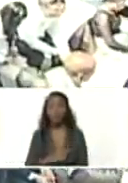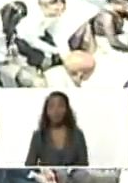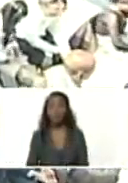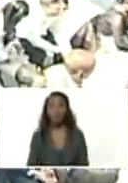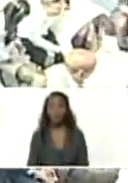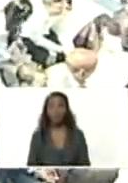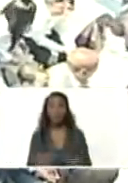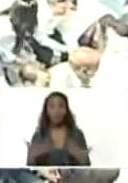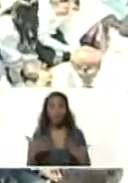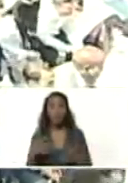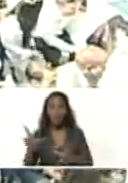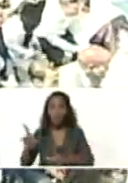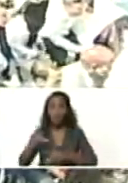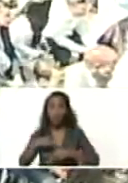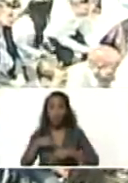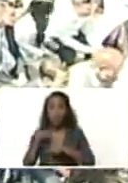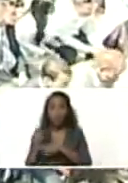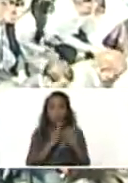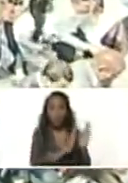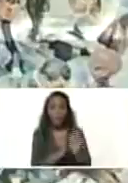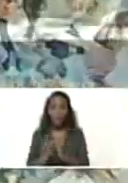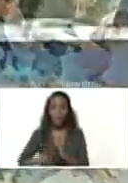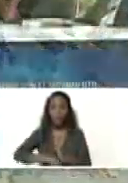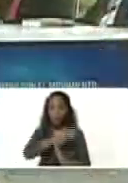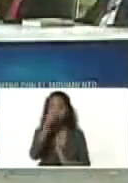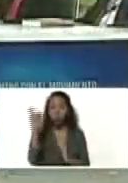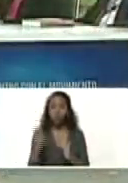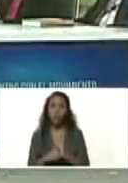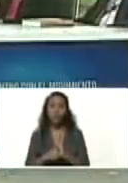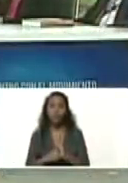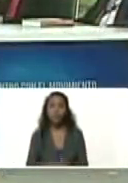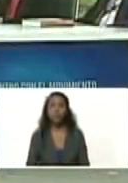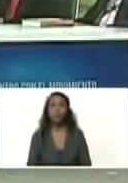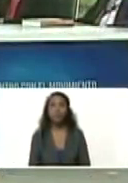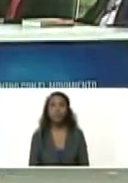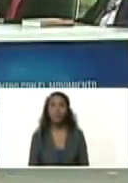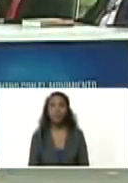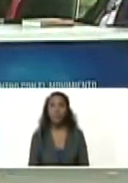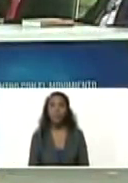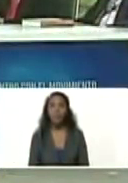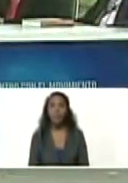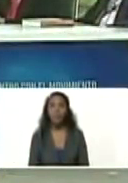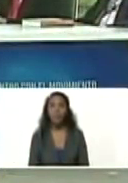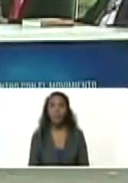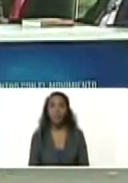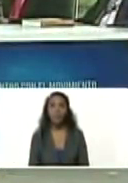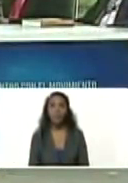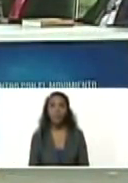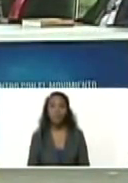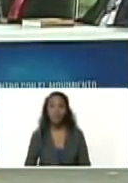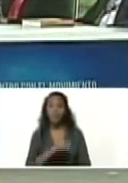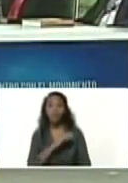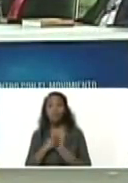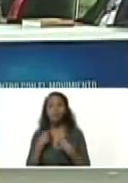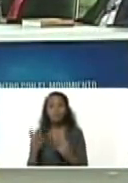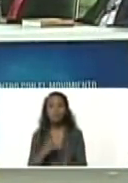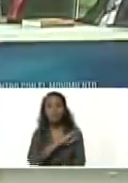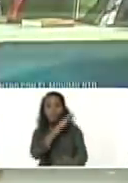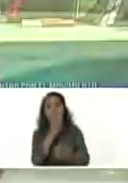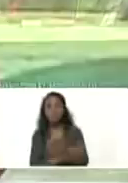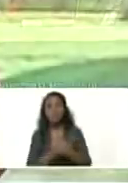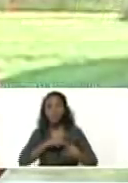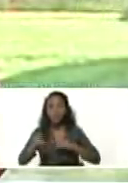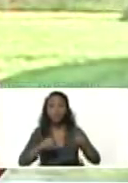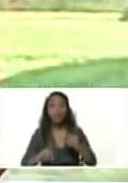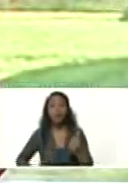que asuma este plan completo y que le dé fuerza a esta coordinación, todo el